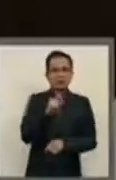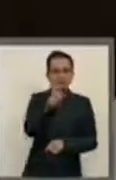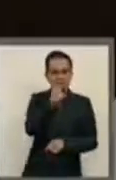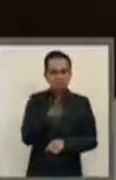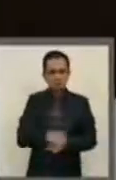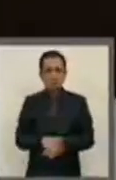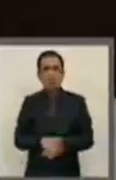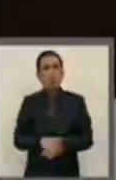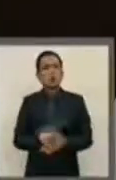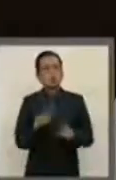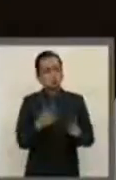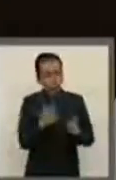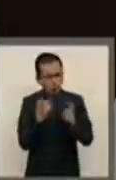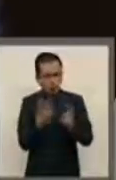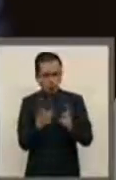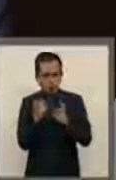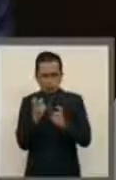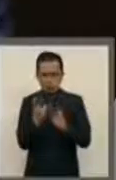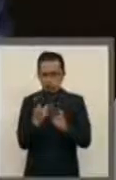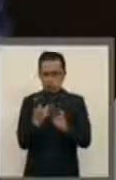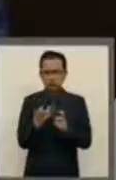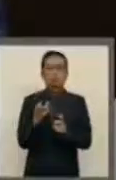que los robos hicieron en el